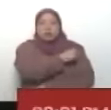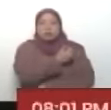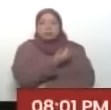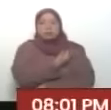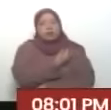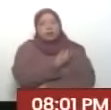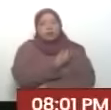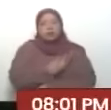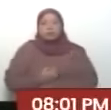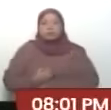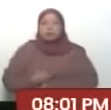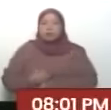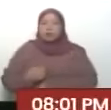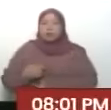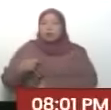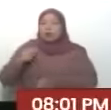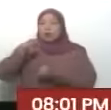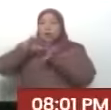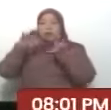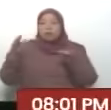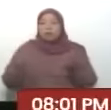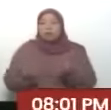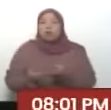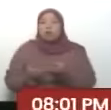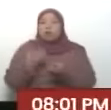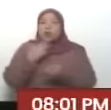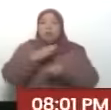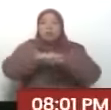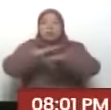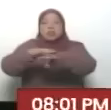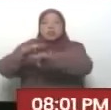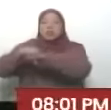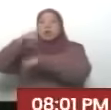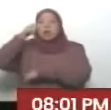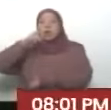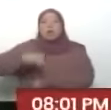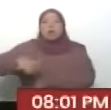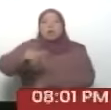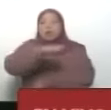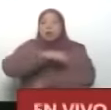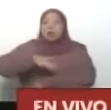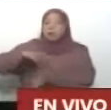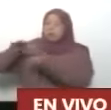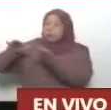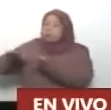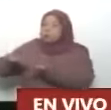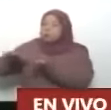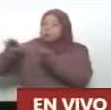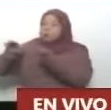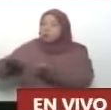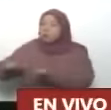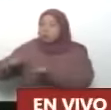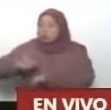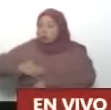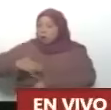humanidad tiene que levantar su voz. Los pueblos musulmanes tienen que levantar su voz. Los pueblos árabes tienen que levantar su